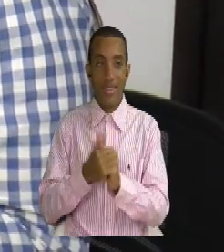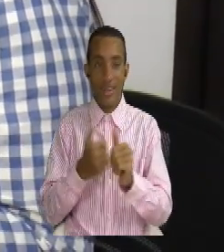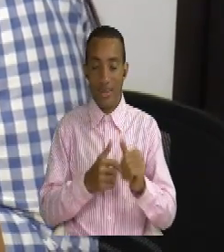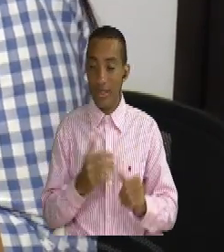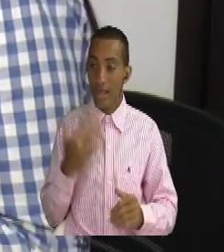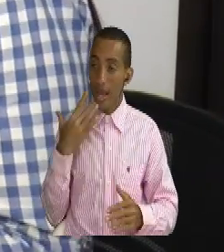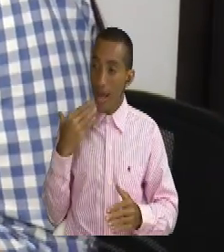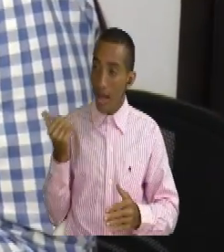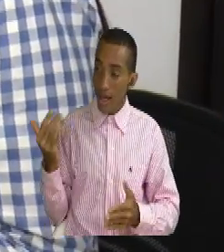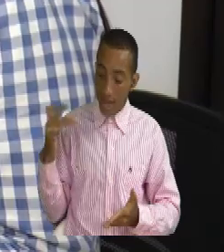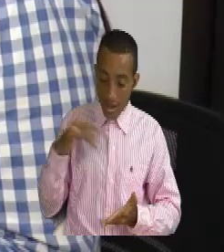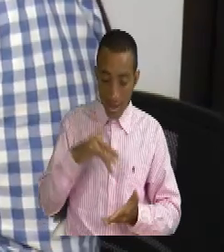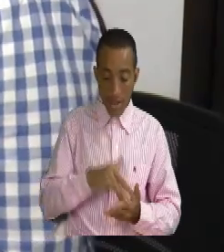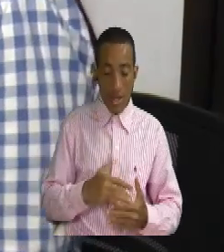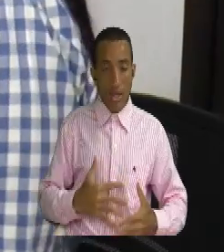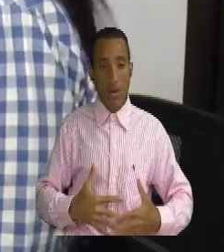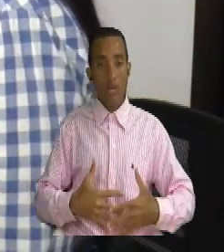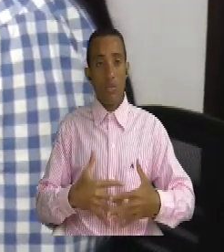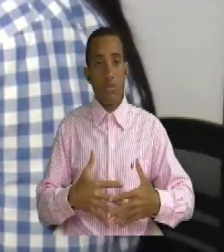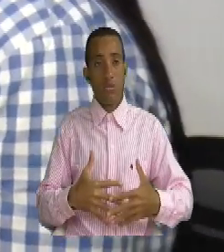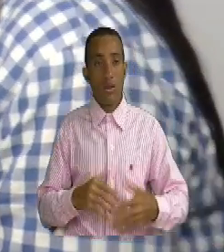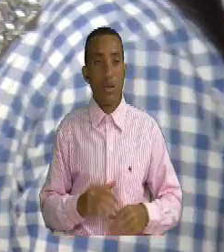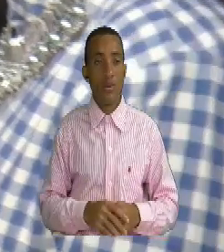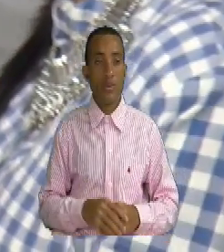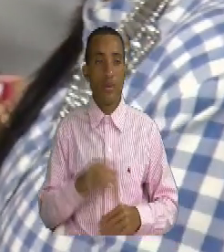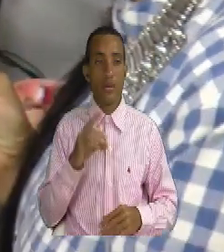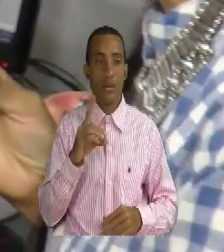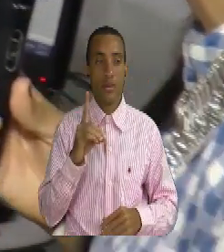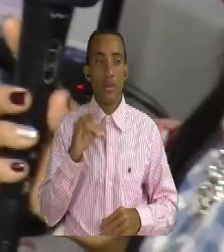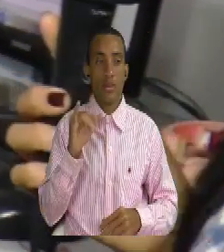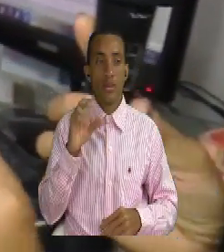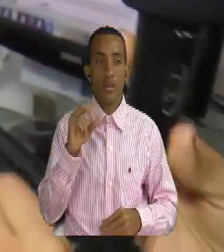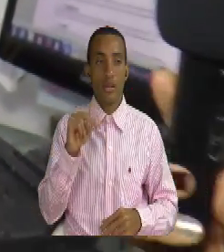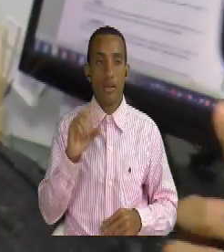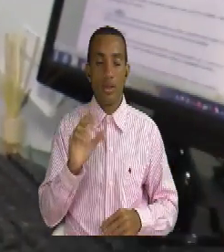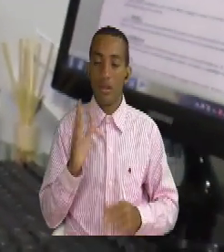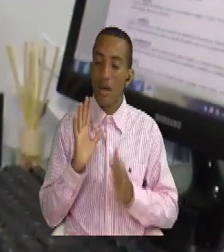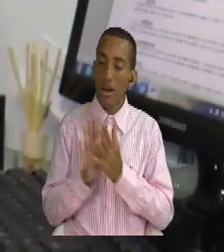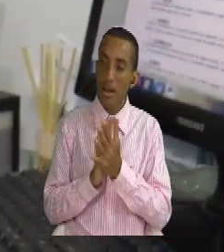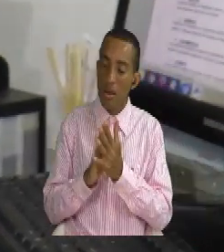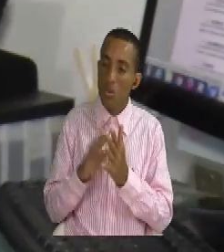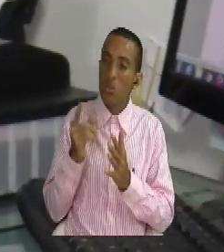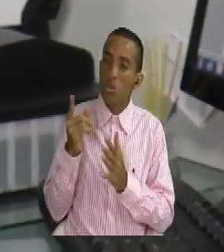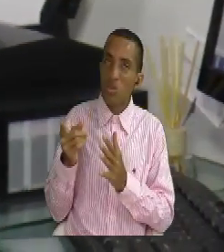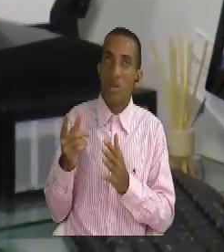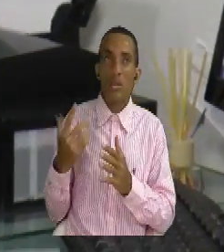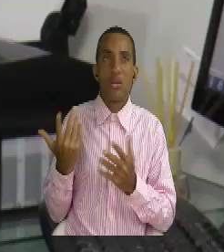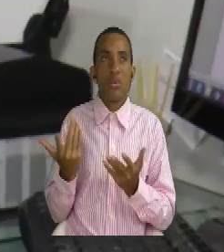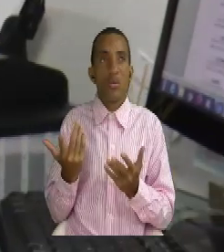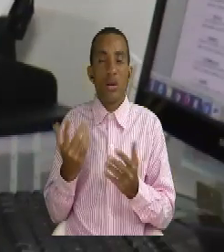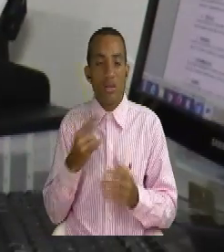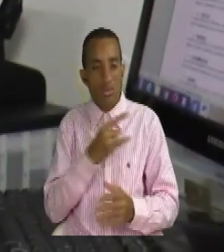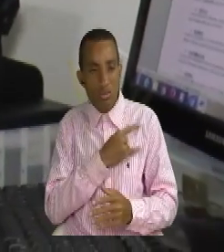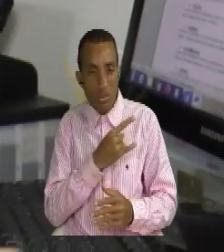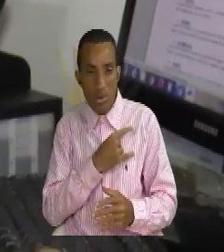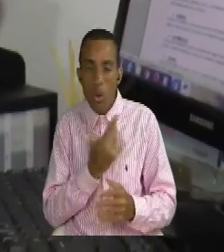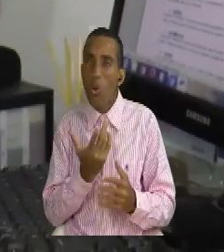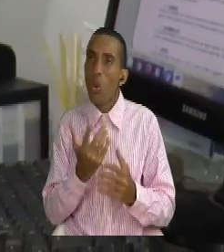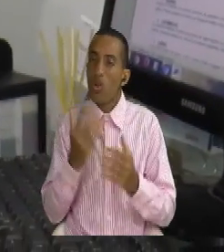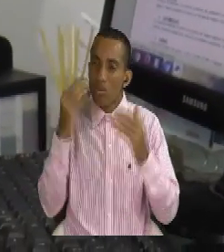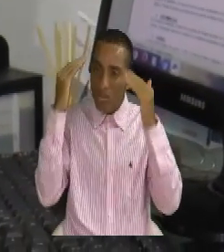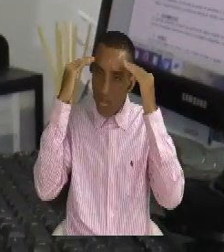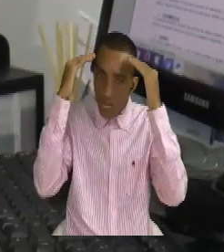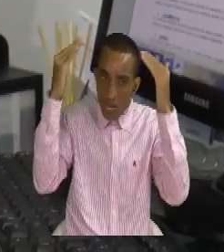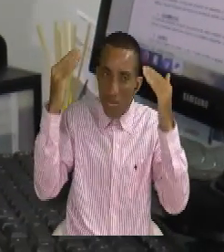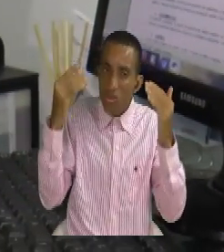llegan aquí a conocer el estado de su bebé? Doctora Diana, cuéntanos un poco sobre usted, sobre su carrera y sobre la experiencia que lleva